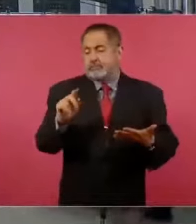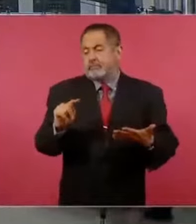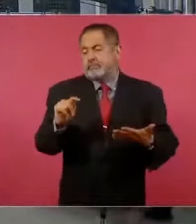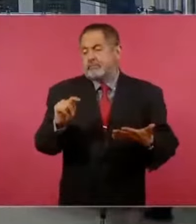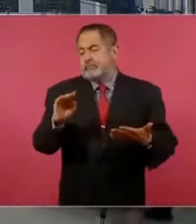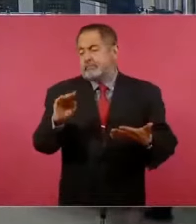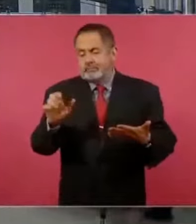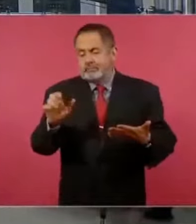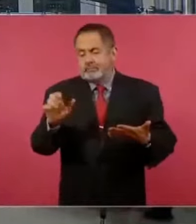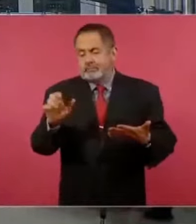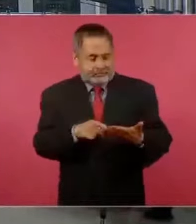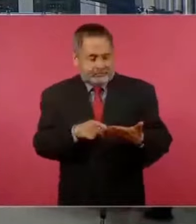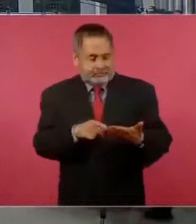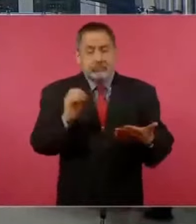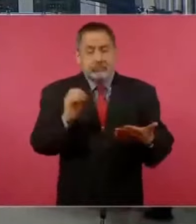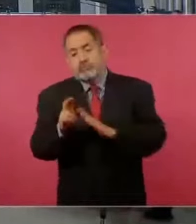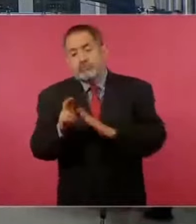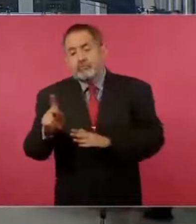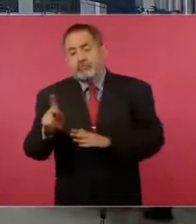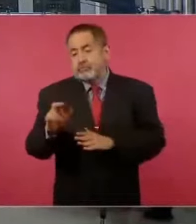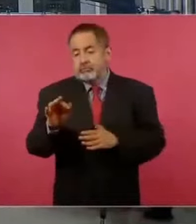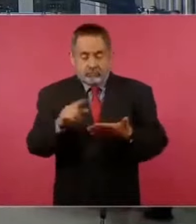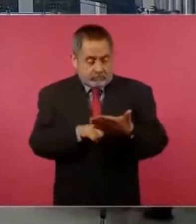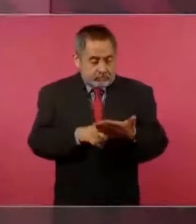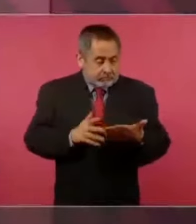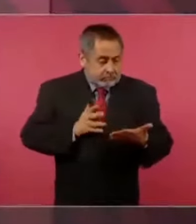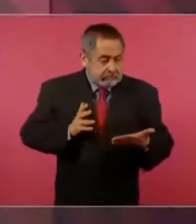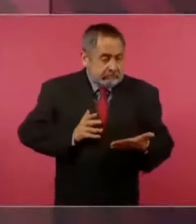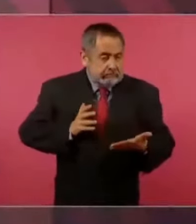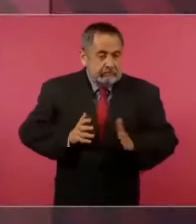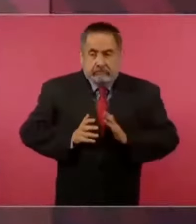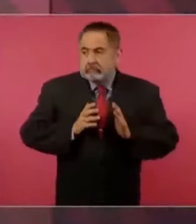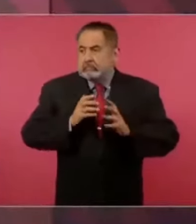y aquí al Reforma y al Financiero,